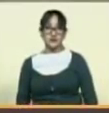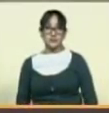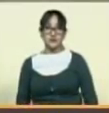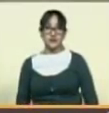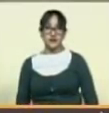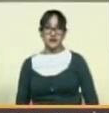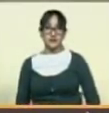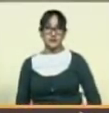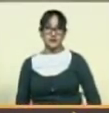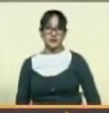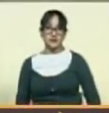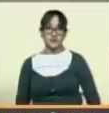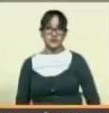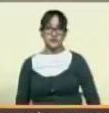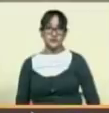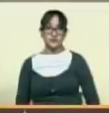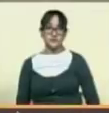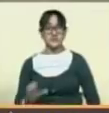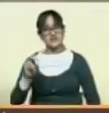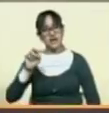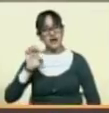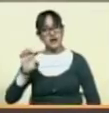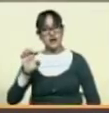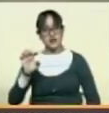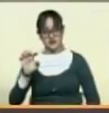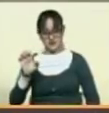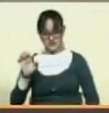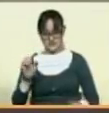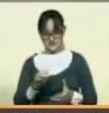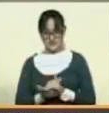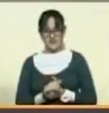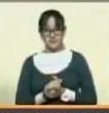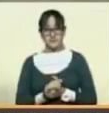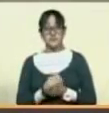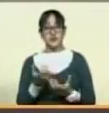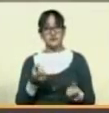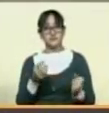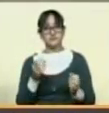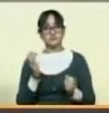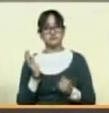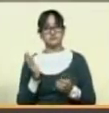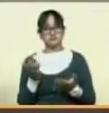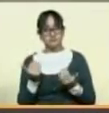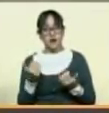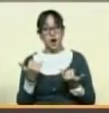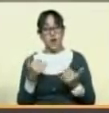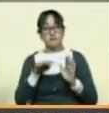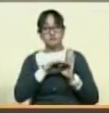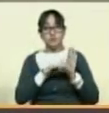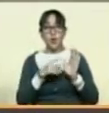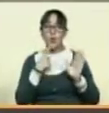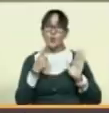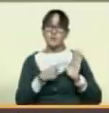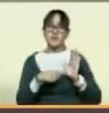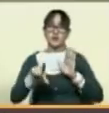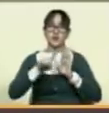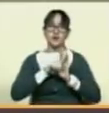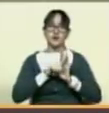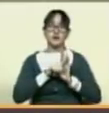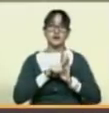Y también dice que el CNE tiene previsto sancionar. Bueno, nosotros lo que tenemos previsto es el cumplimiento de la